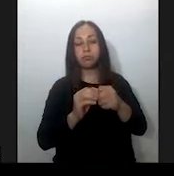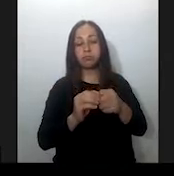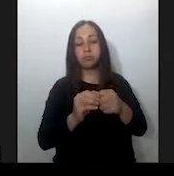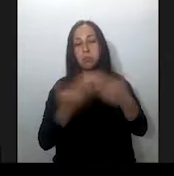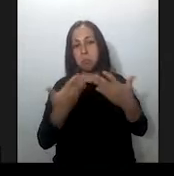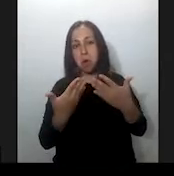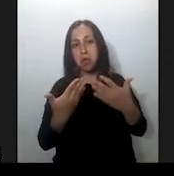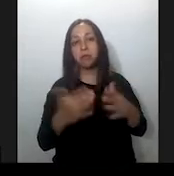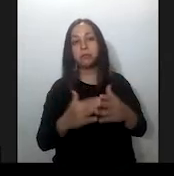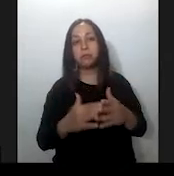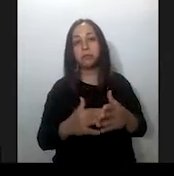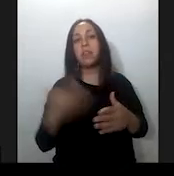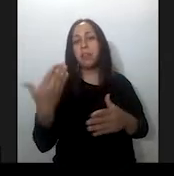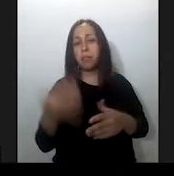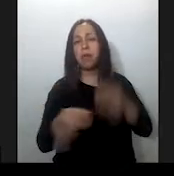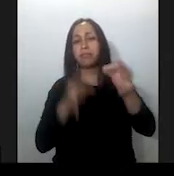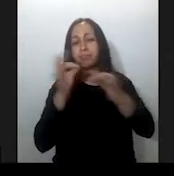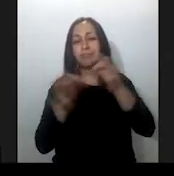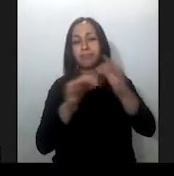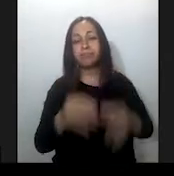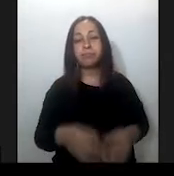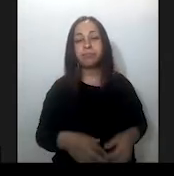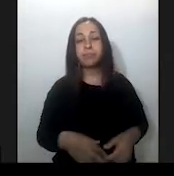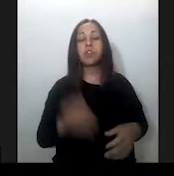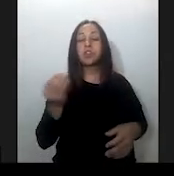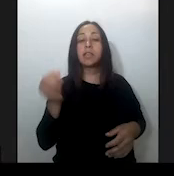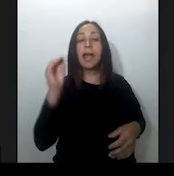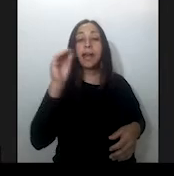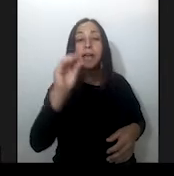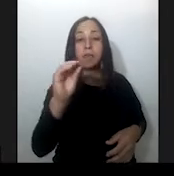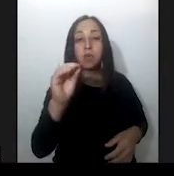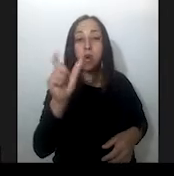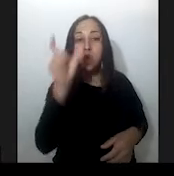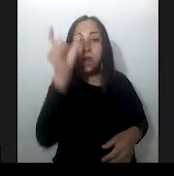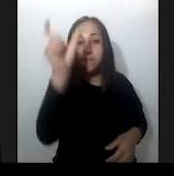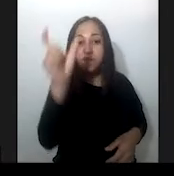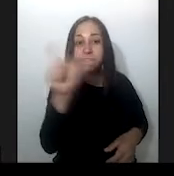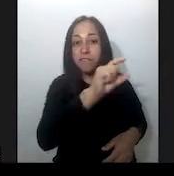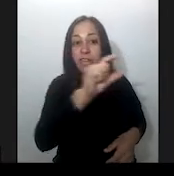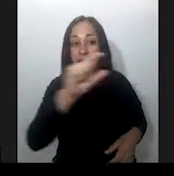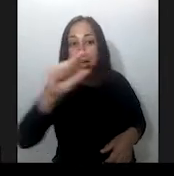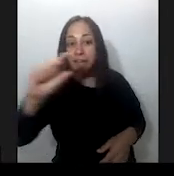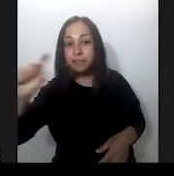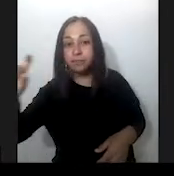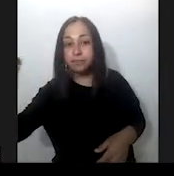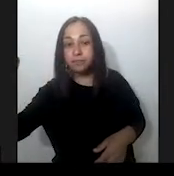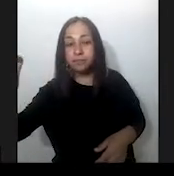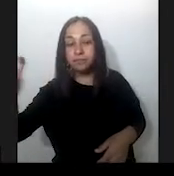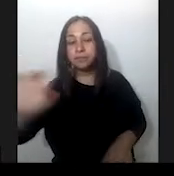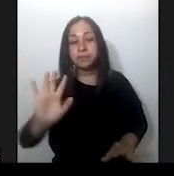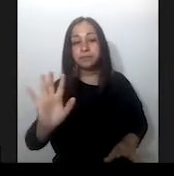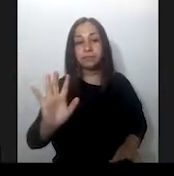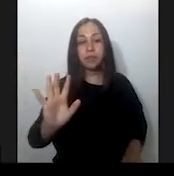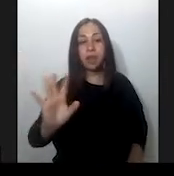perfectamente. Bien, luego ahí lo vamos charlando eso. Agregamos entonces una fila. Bien, recuerden